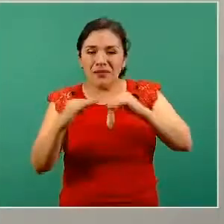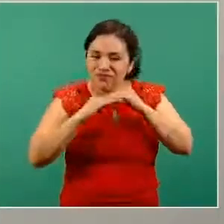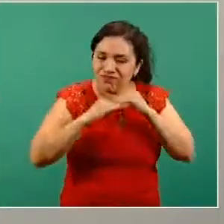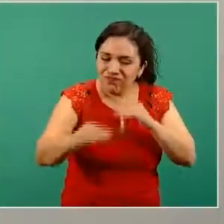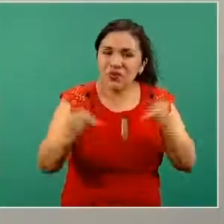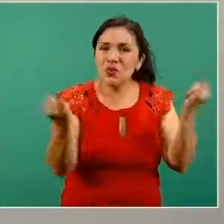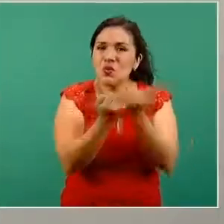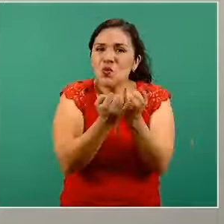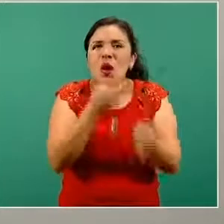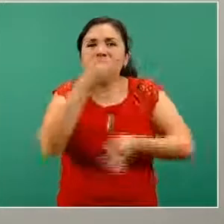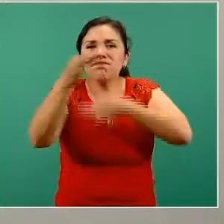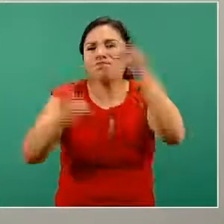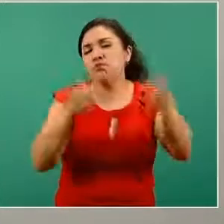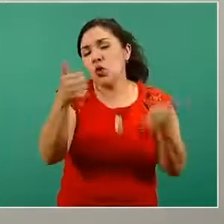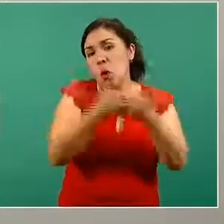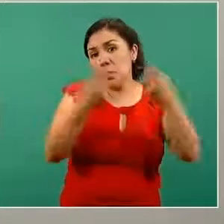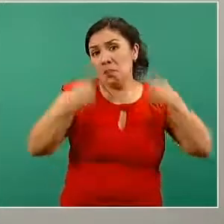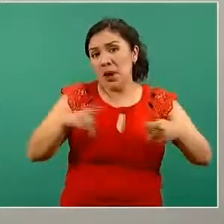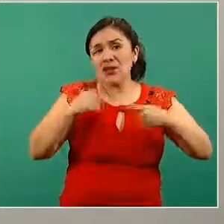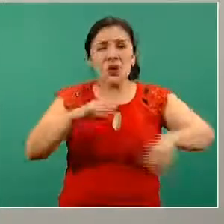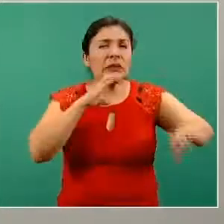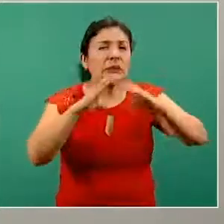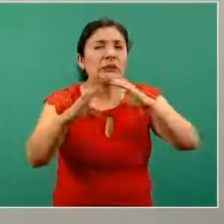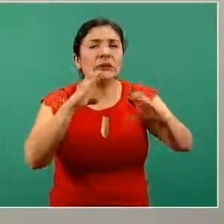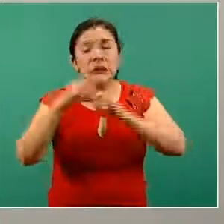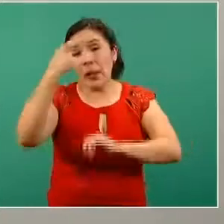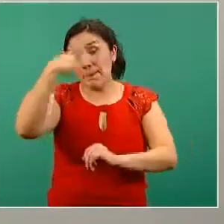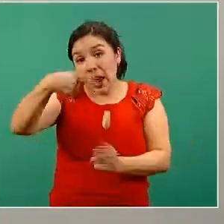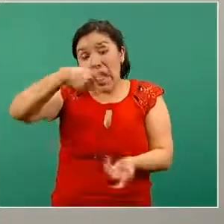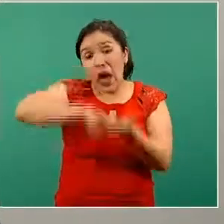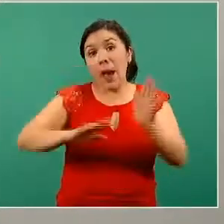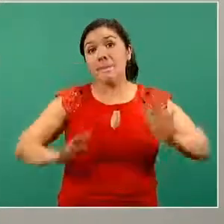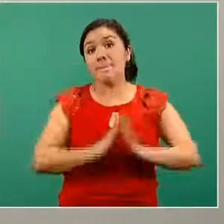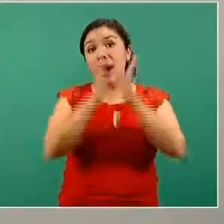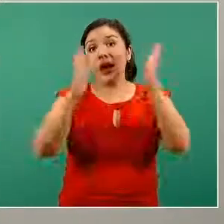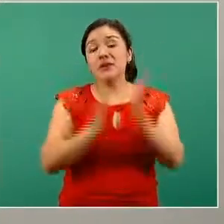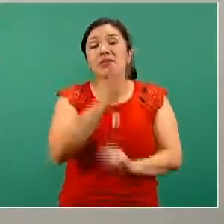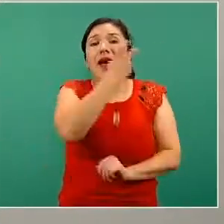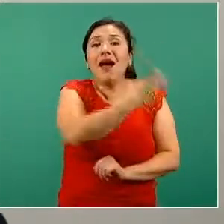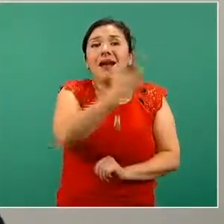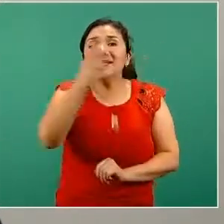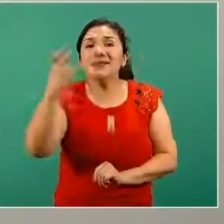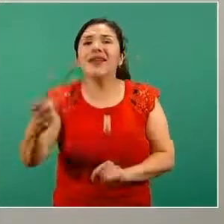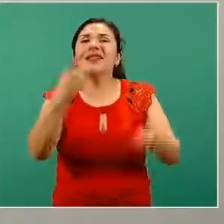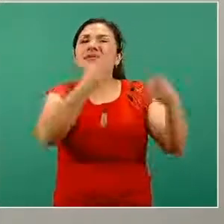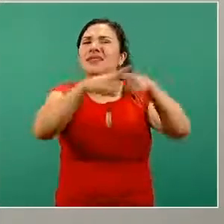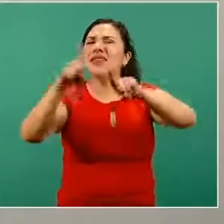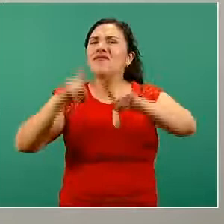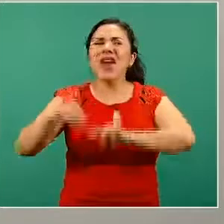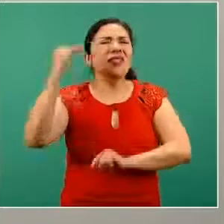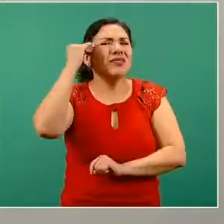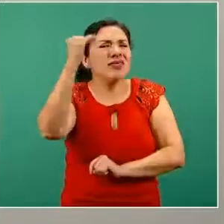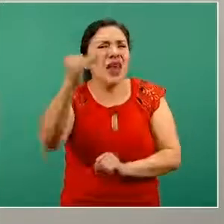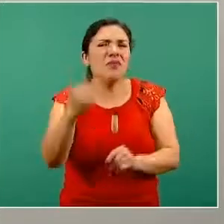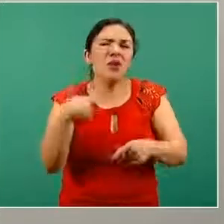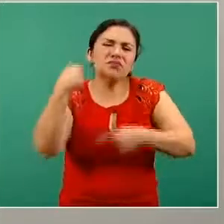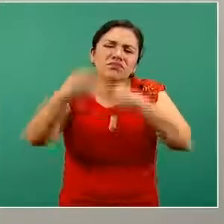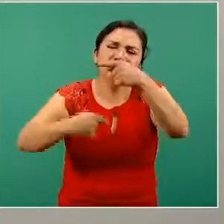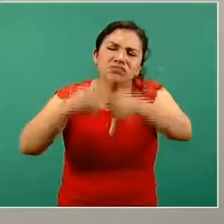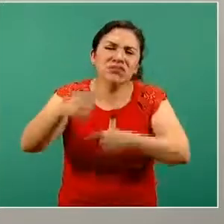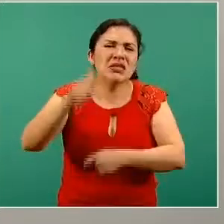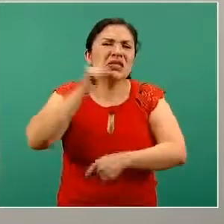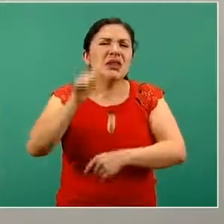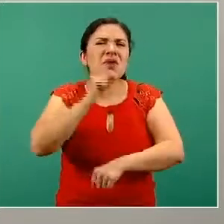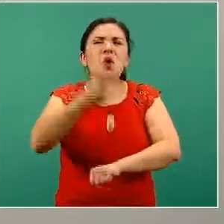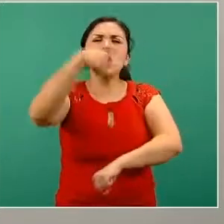intervenciones, mensajes específicos a la población que participa de eventos en muchas temporalidades del año.